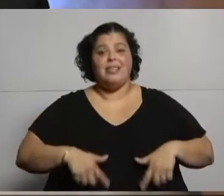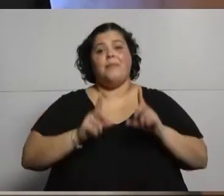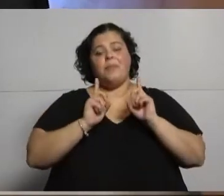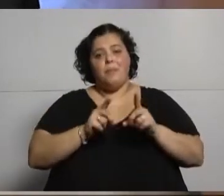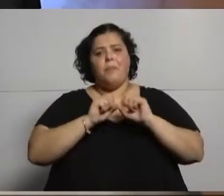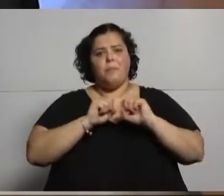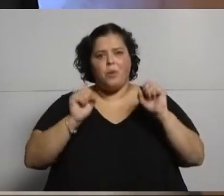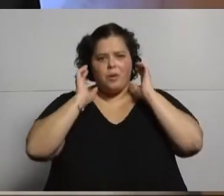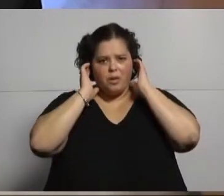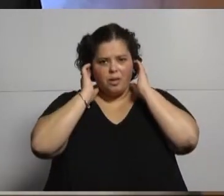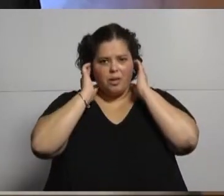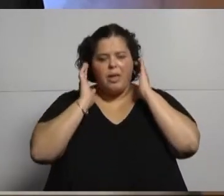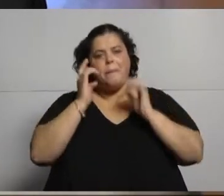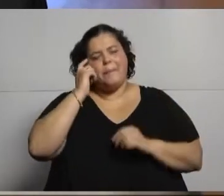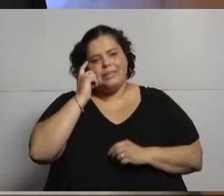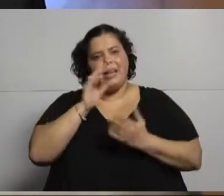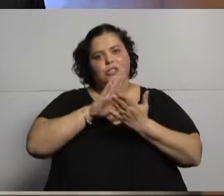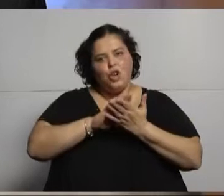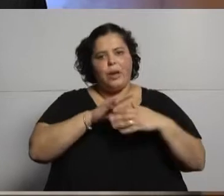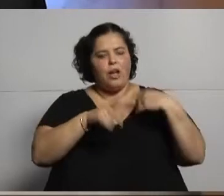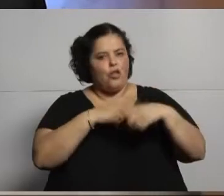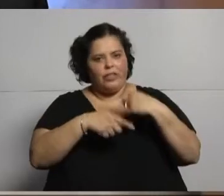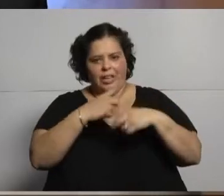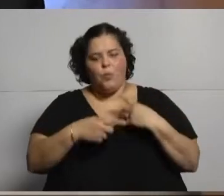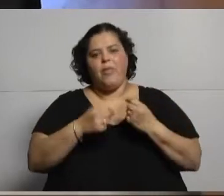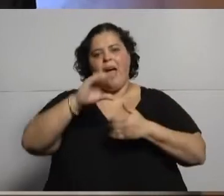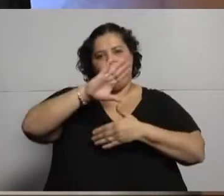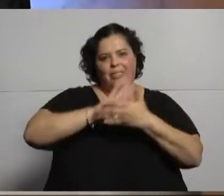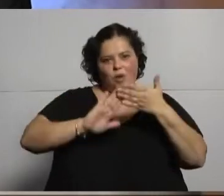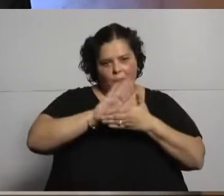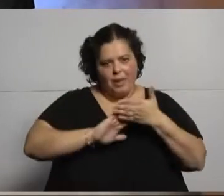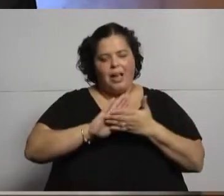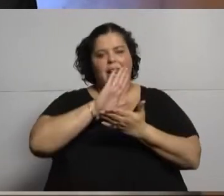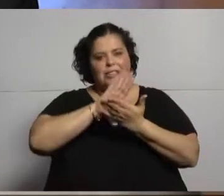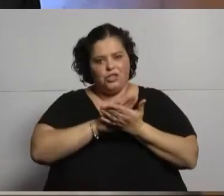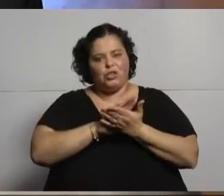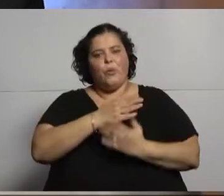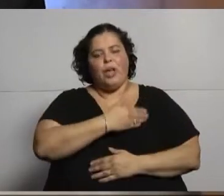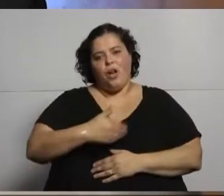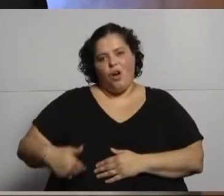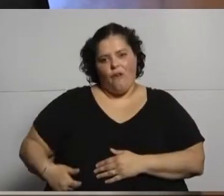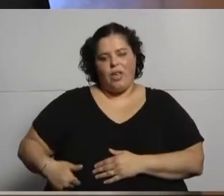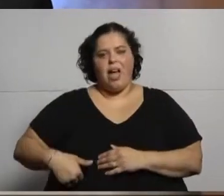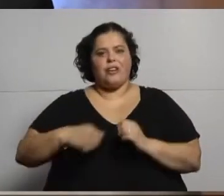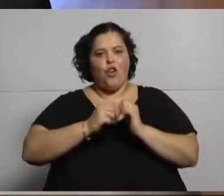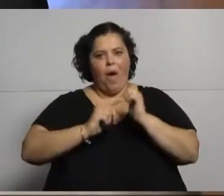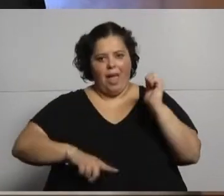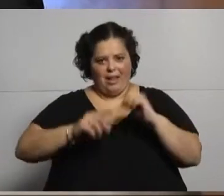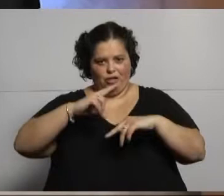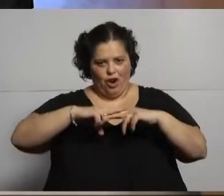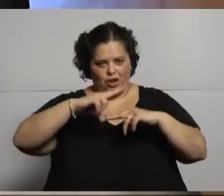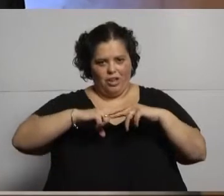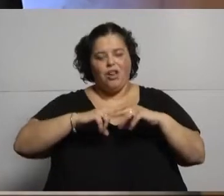una continuidad latinoamericana en cuanto al gobierno electrónico. Y tenemos varios panelistas internacionales, como en el